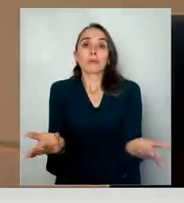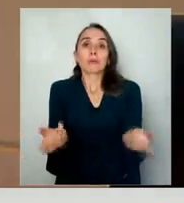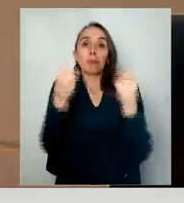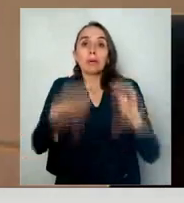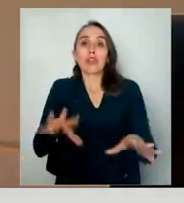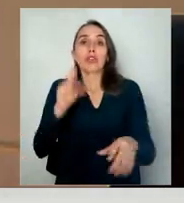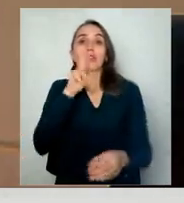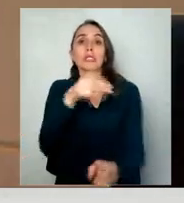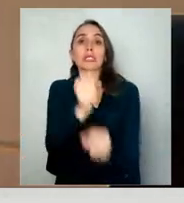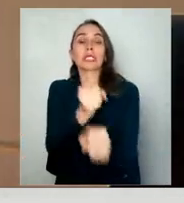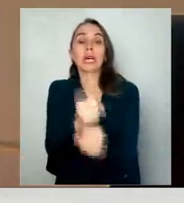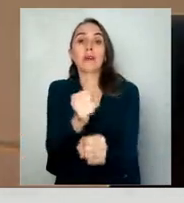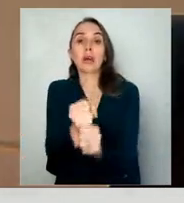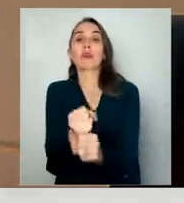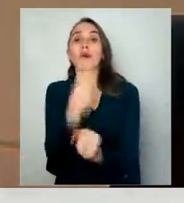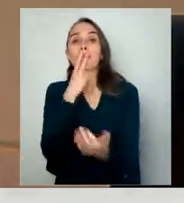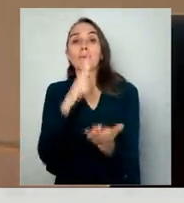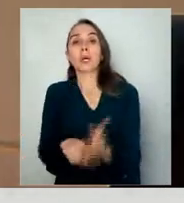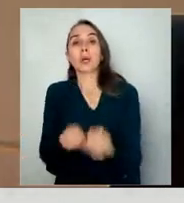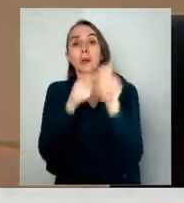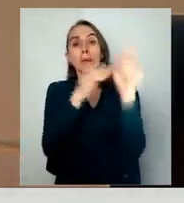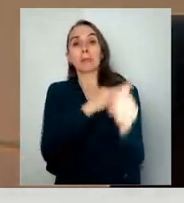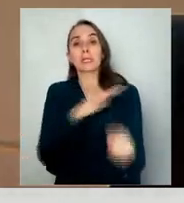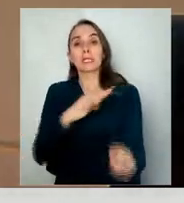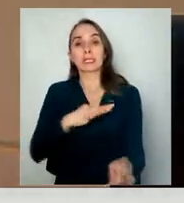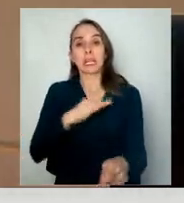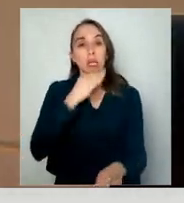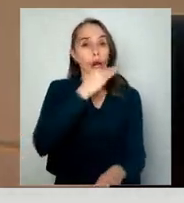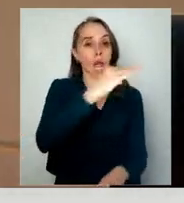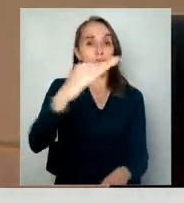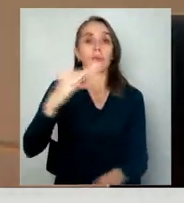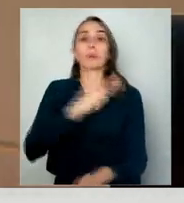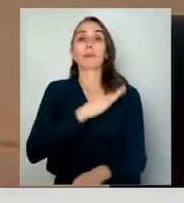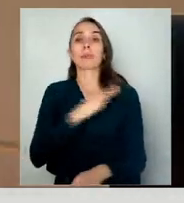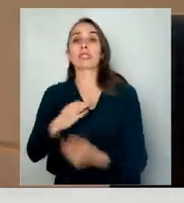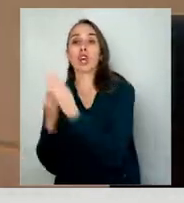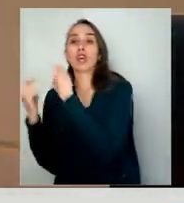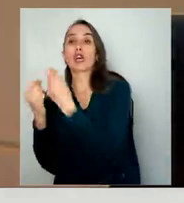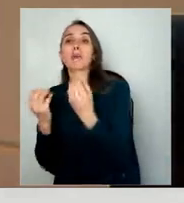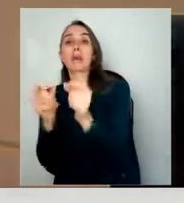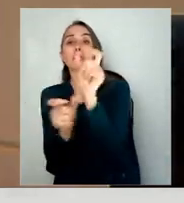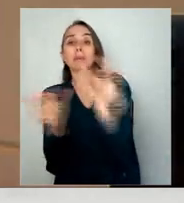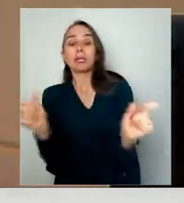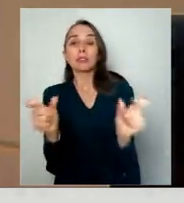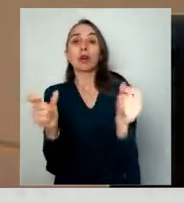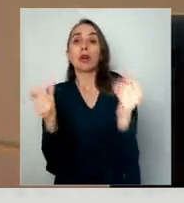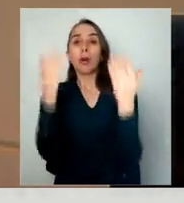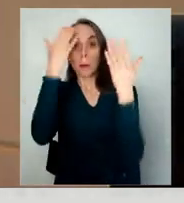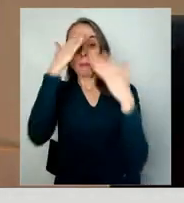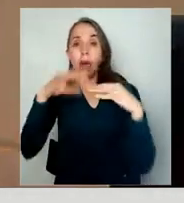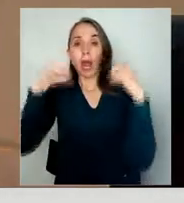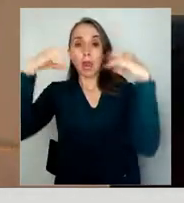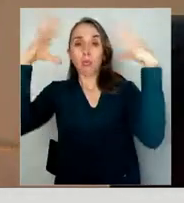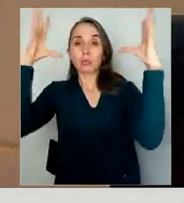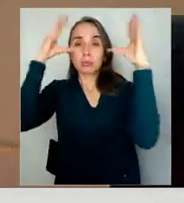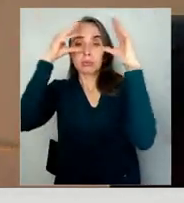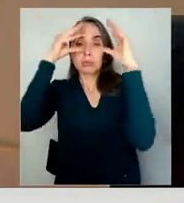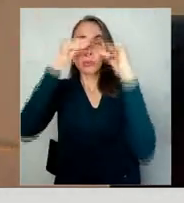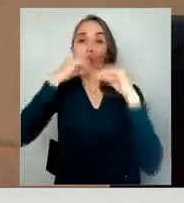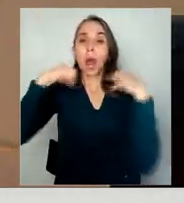economía y al Ministerio de agricultura para saber qué pasa con esta gente además tiene mala iluminación es por eso que quiero